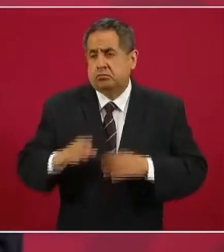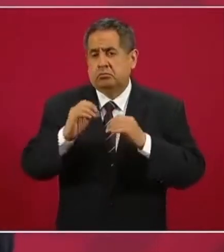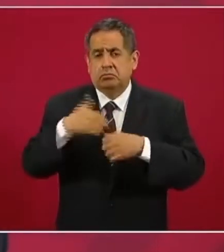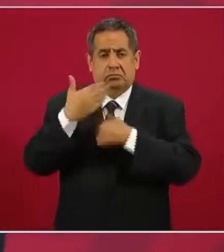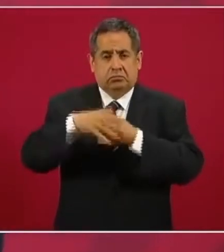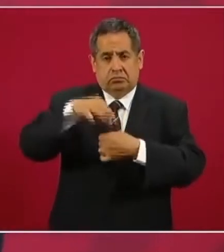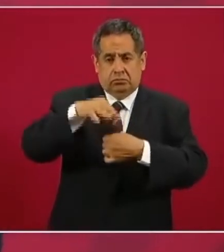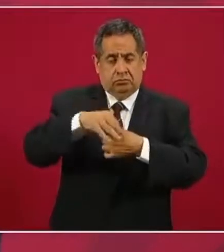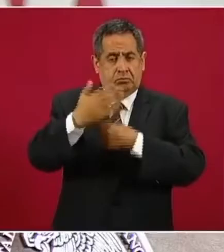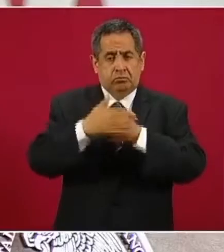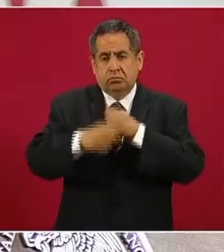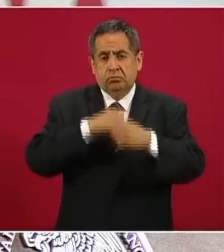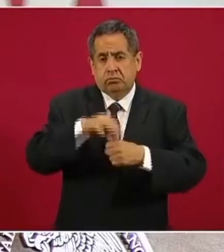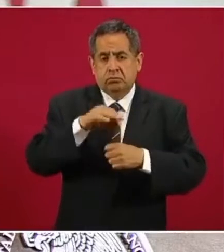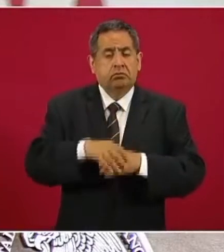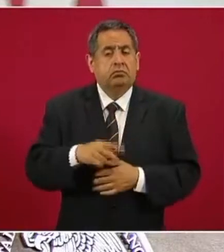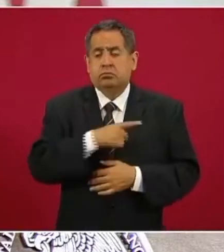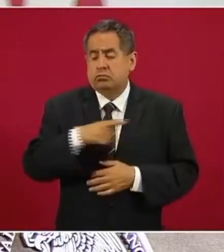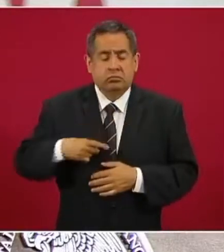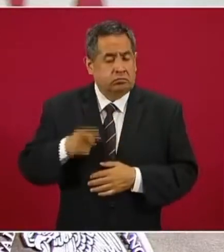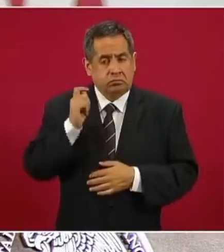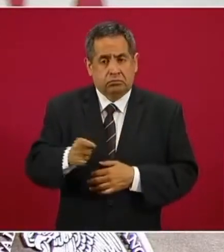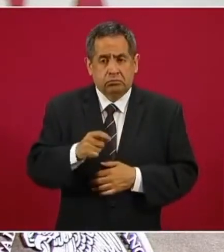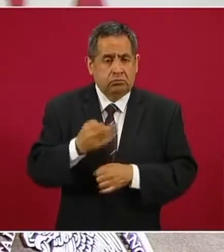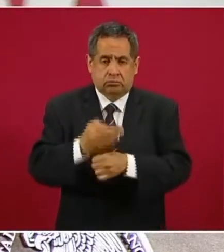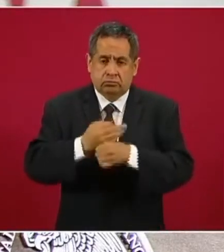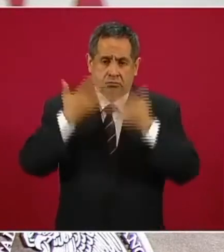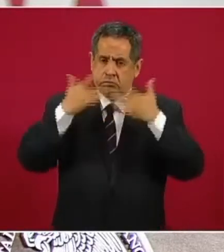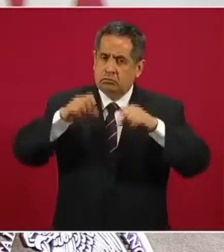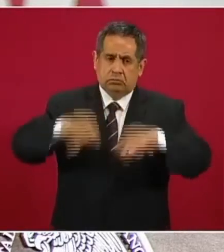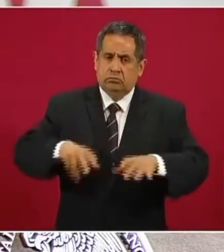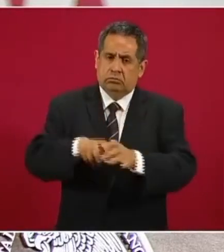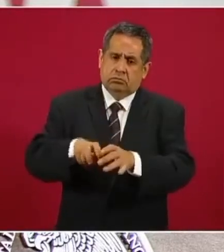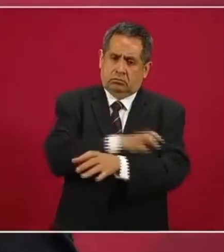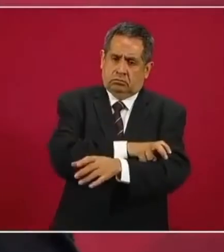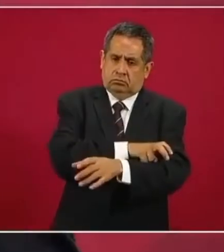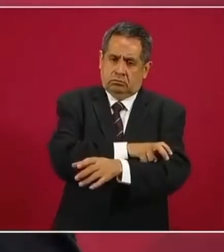las elecciones del año próximo tienen que abandonar el gobierno